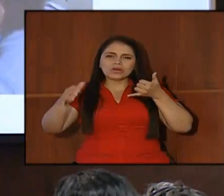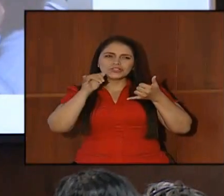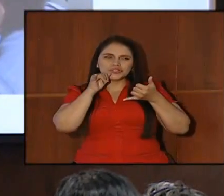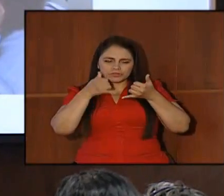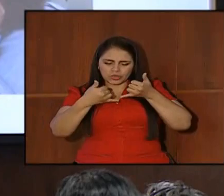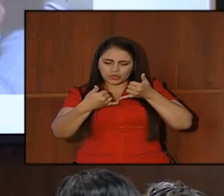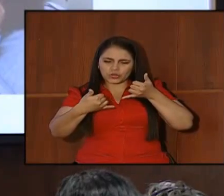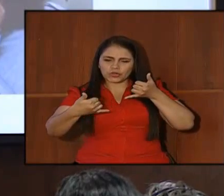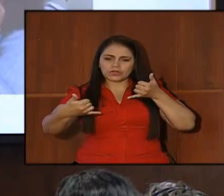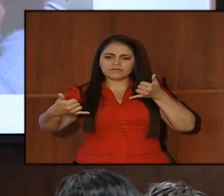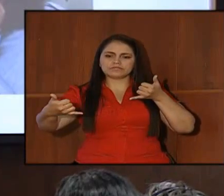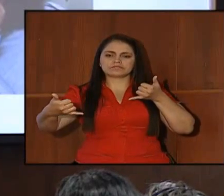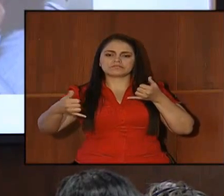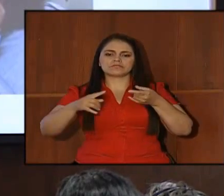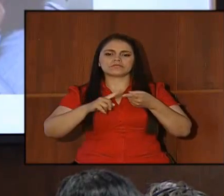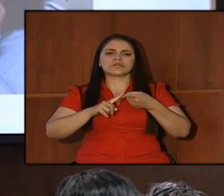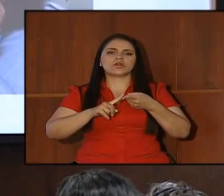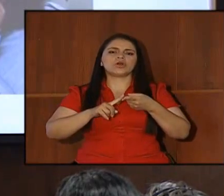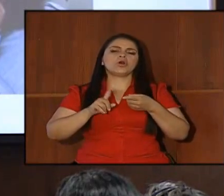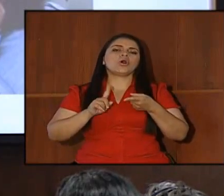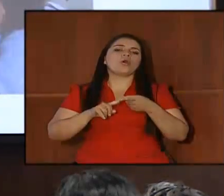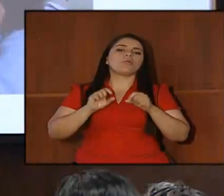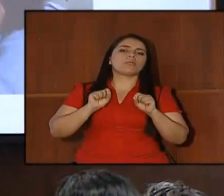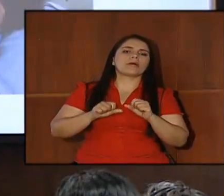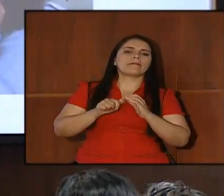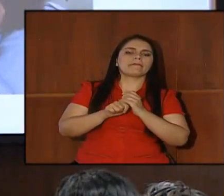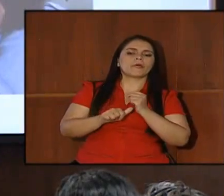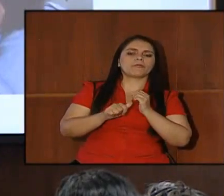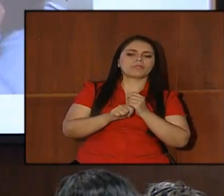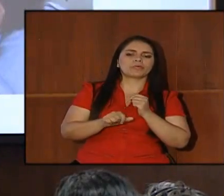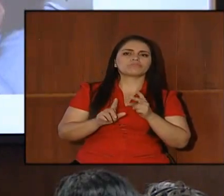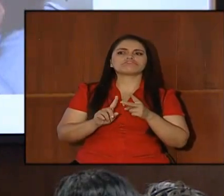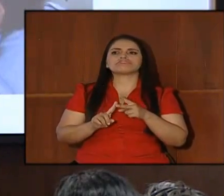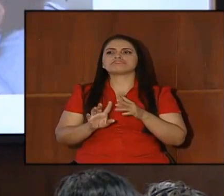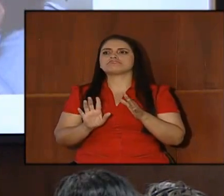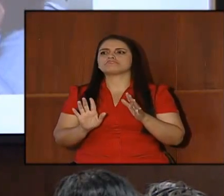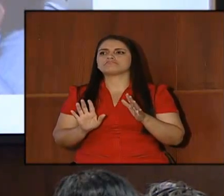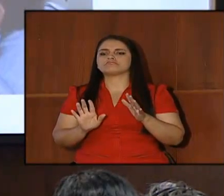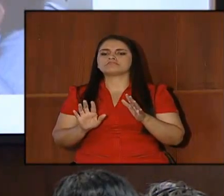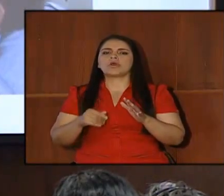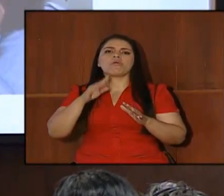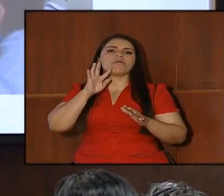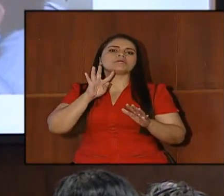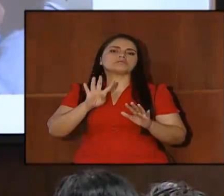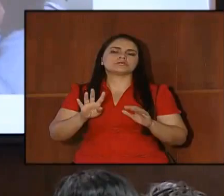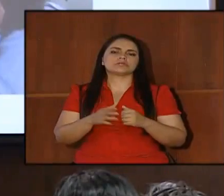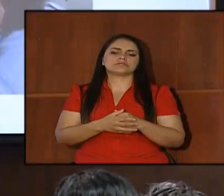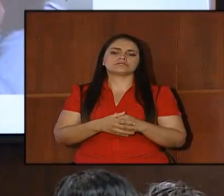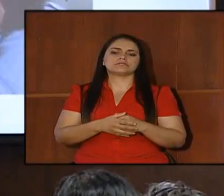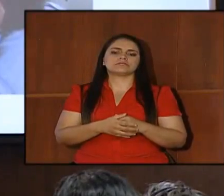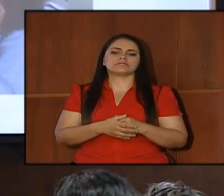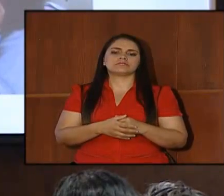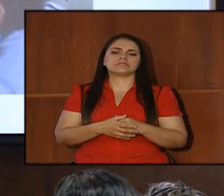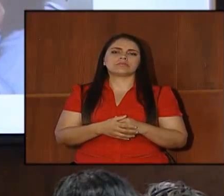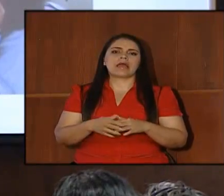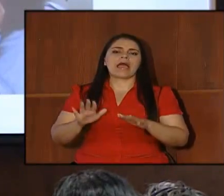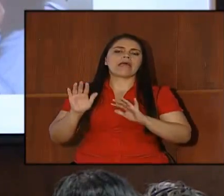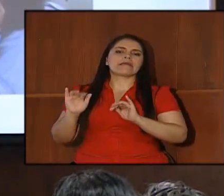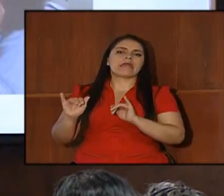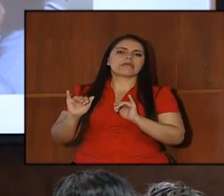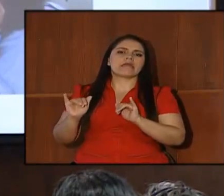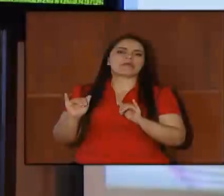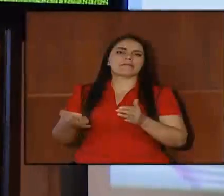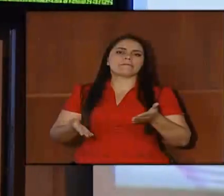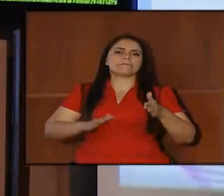hacer deposición o popó cada 4 días. Entonces le dejan el pañal